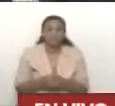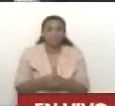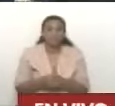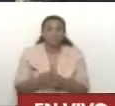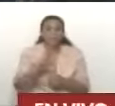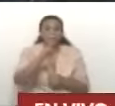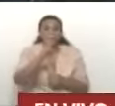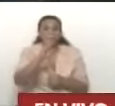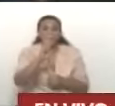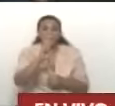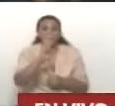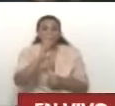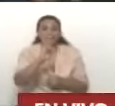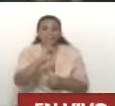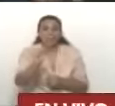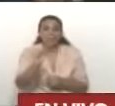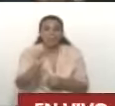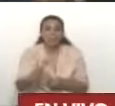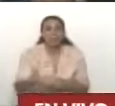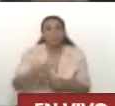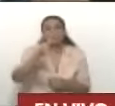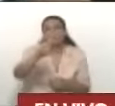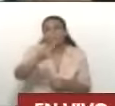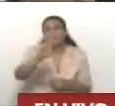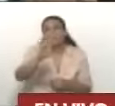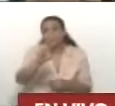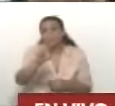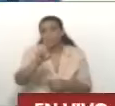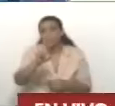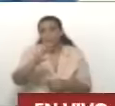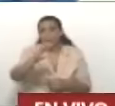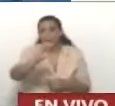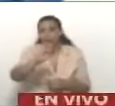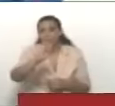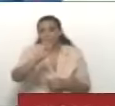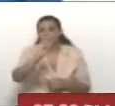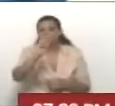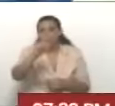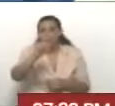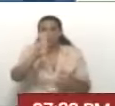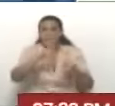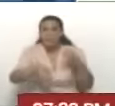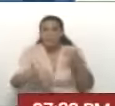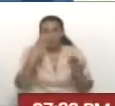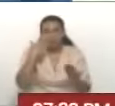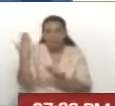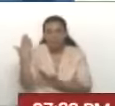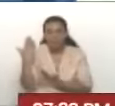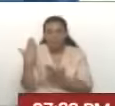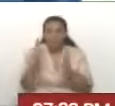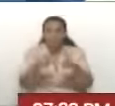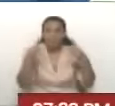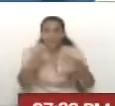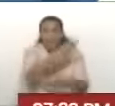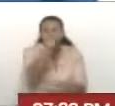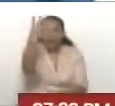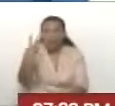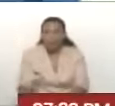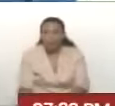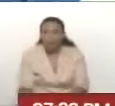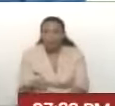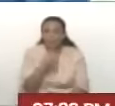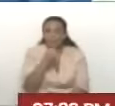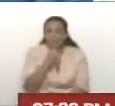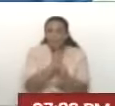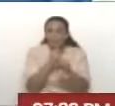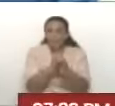versionfinal.com.be. Versión final. Sí, vamos a ver. Sí. Esto es un portal, ¿verdad? Claro. Es que ahora hay tantas cosas, ¿verdad? Sí, porque hay algunos medios